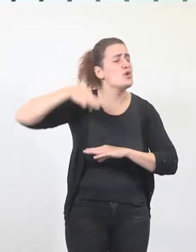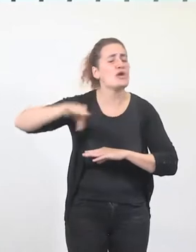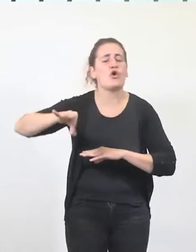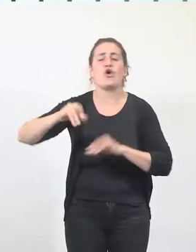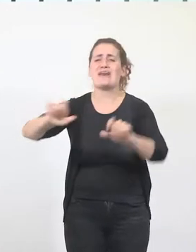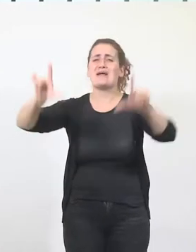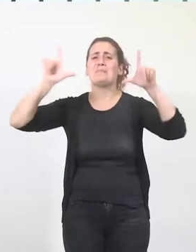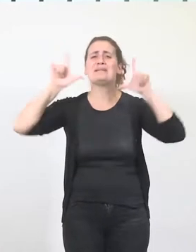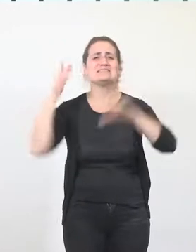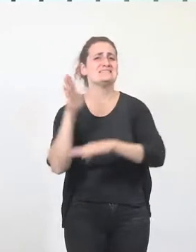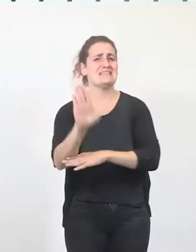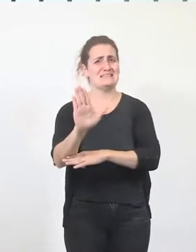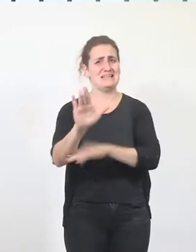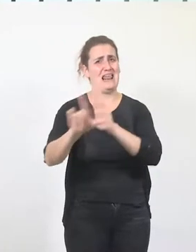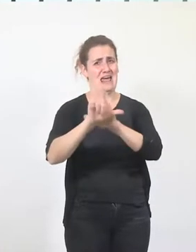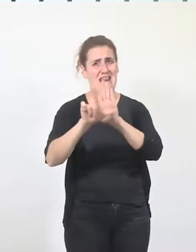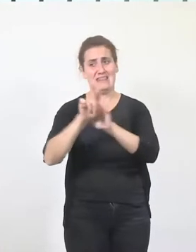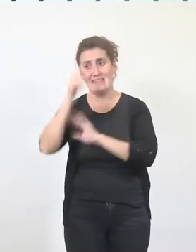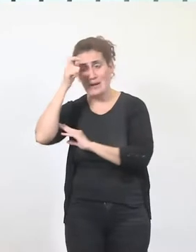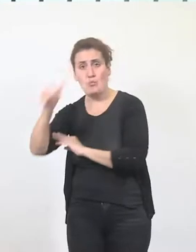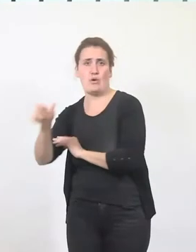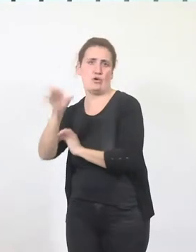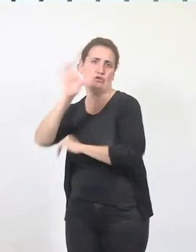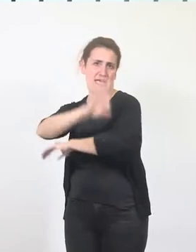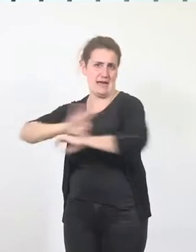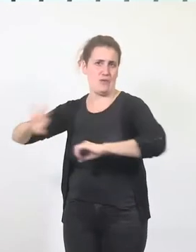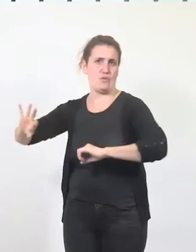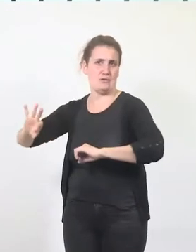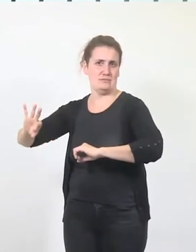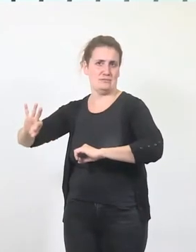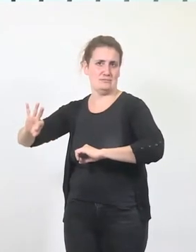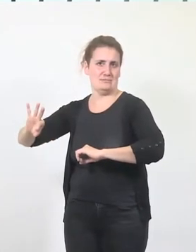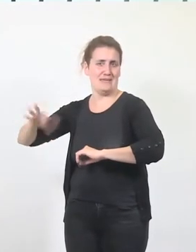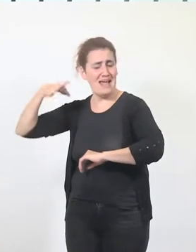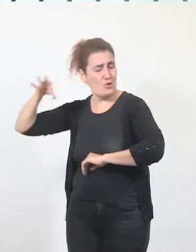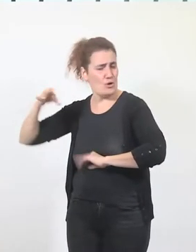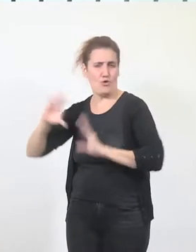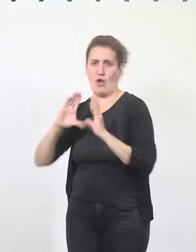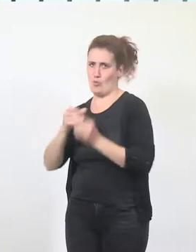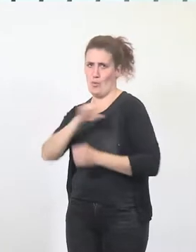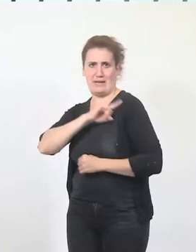representante legal del pueblo sahara y que para